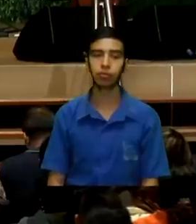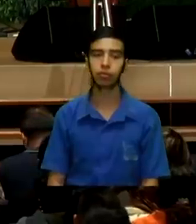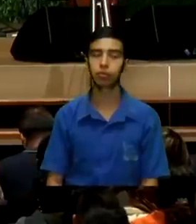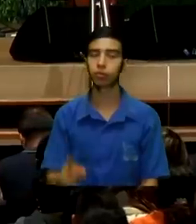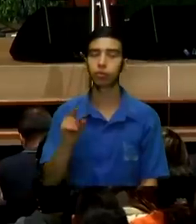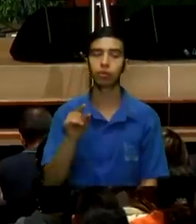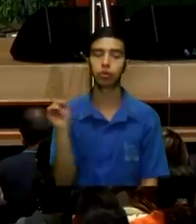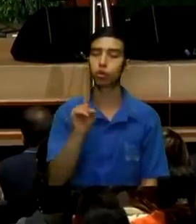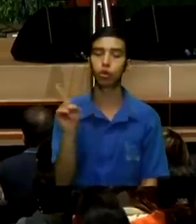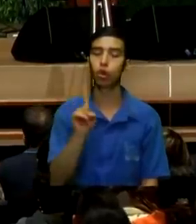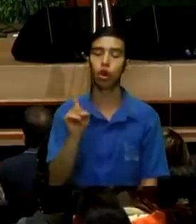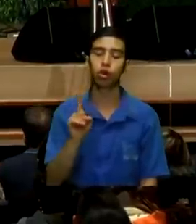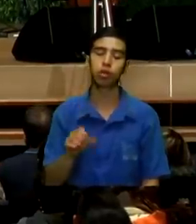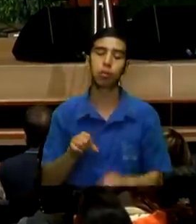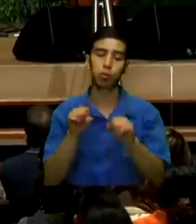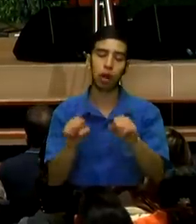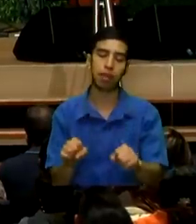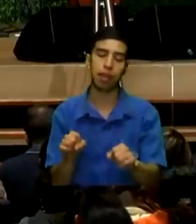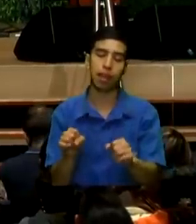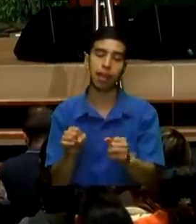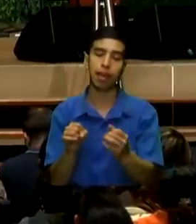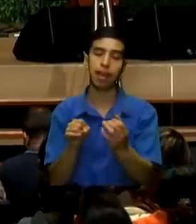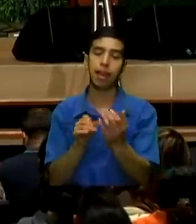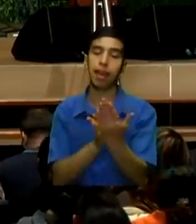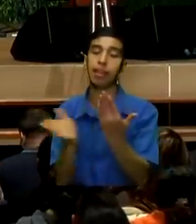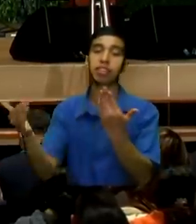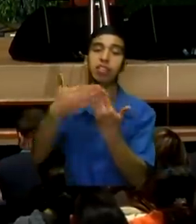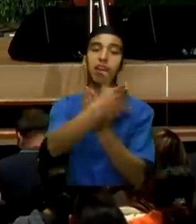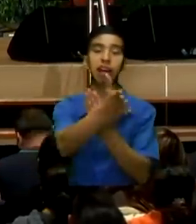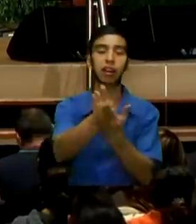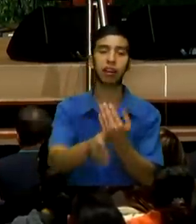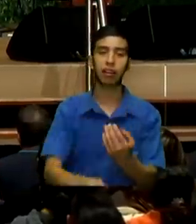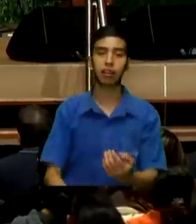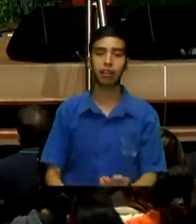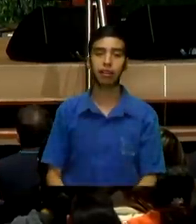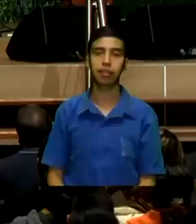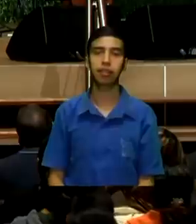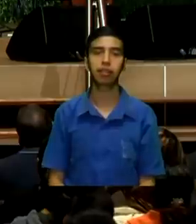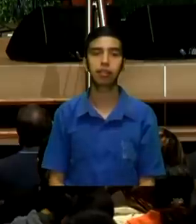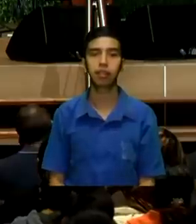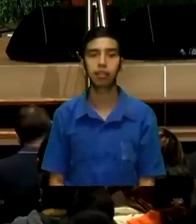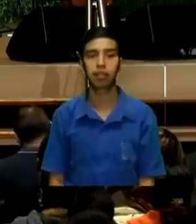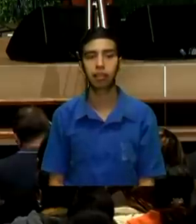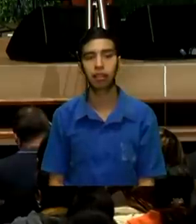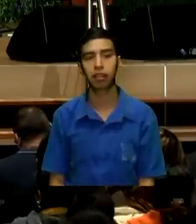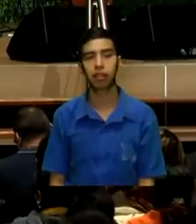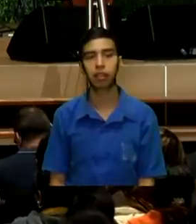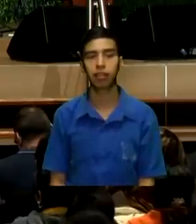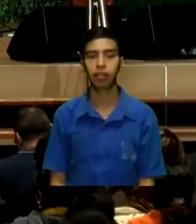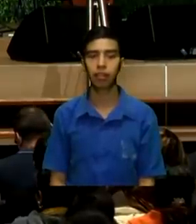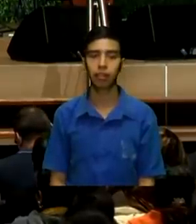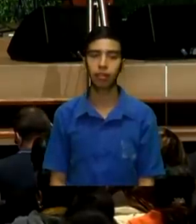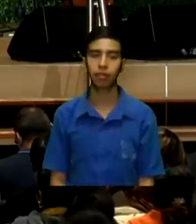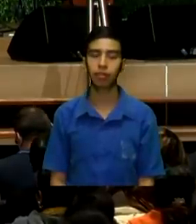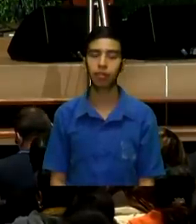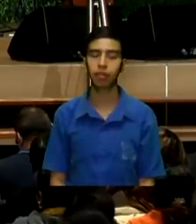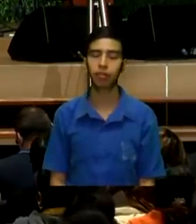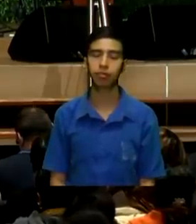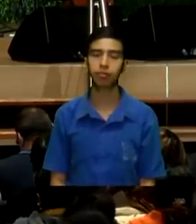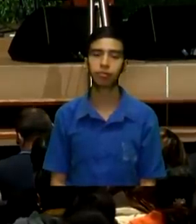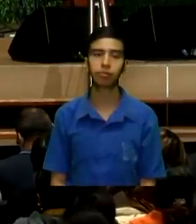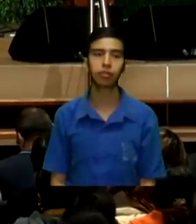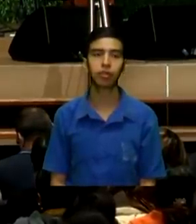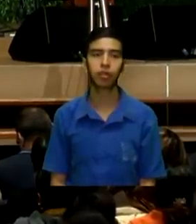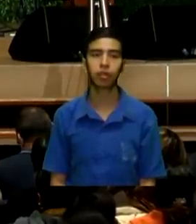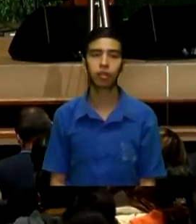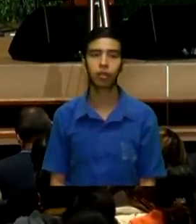no se puede evadir. Entonces, quiero leerle, vamos a ver acá. Le dice, un buen soldado de Cristo Jesús. No, yo no quiero